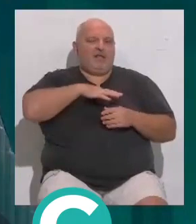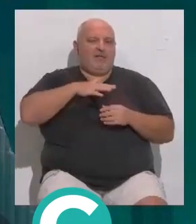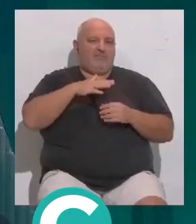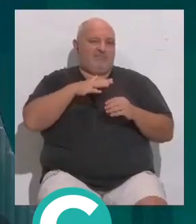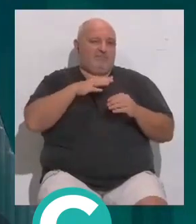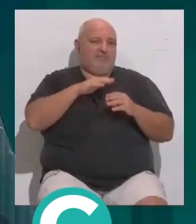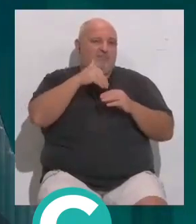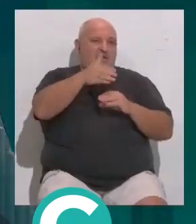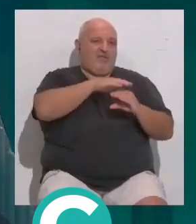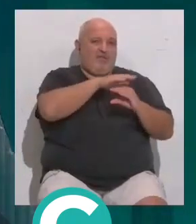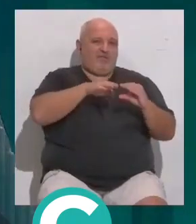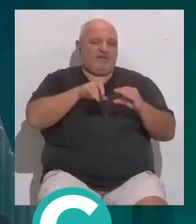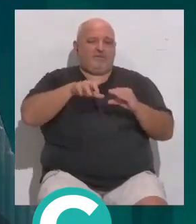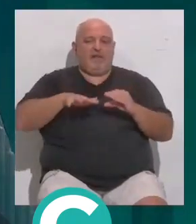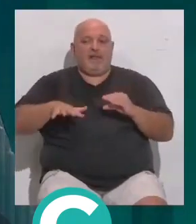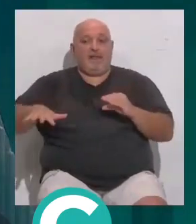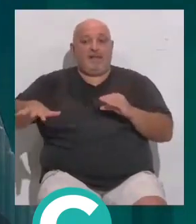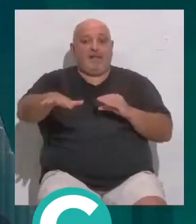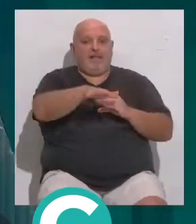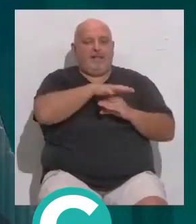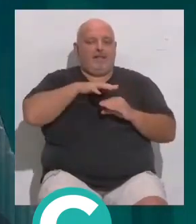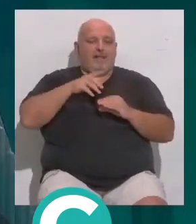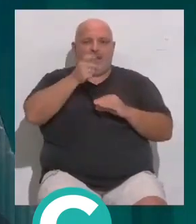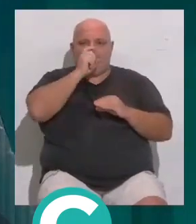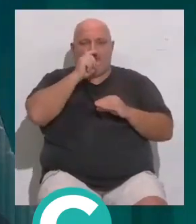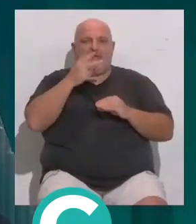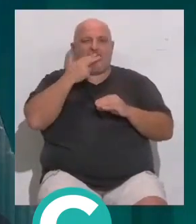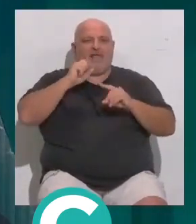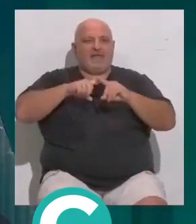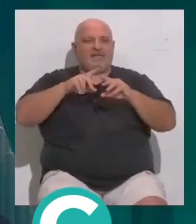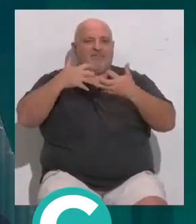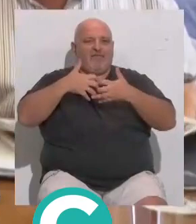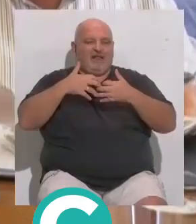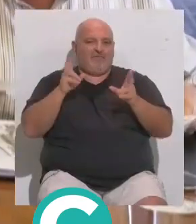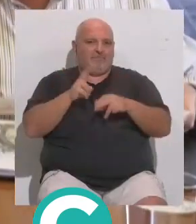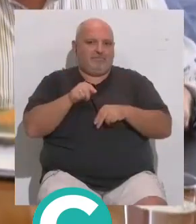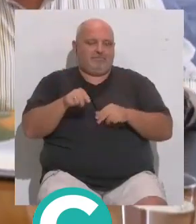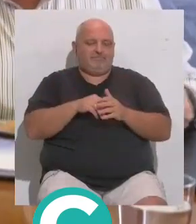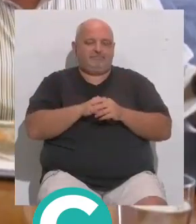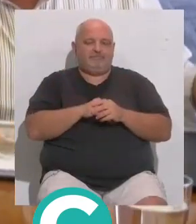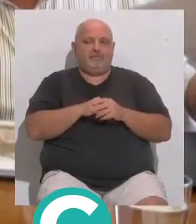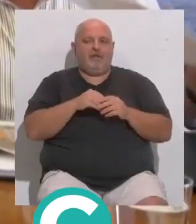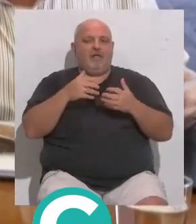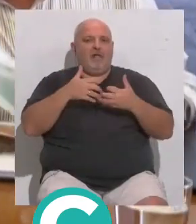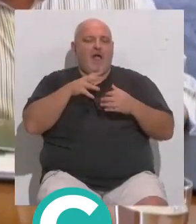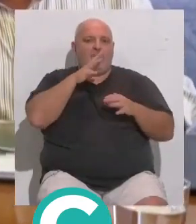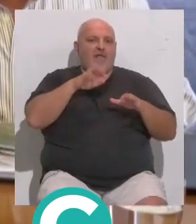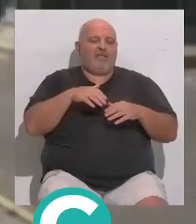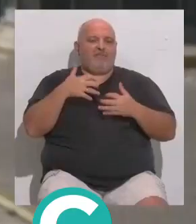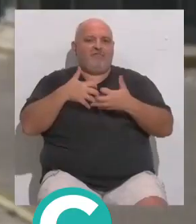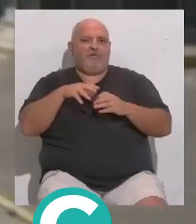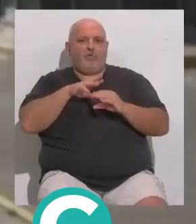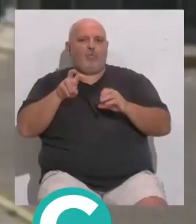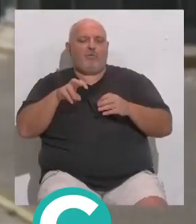recinto exterior como de los espacios de la antigua Altares. Aguas de Cádiz y Zona Franca han presentado